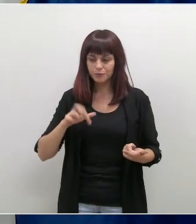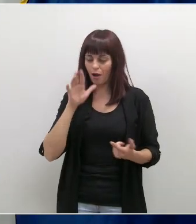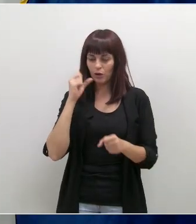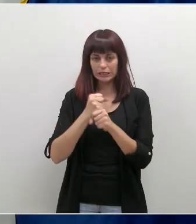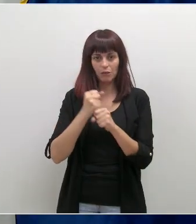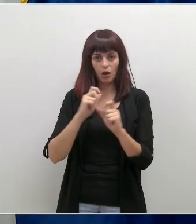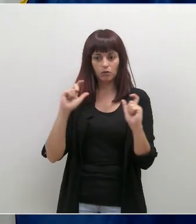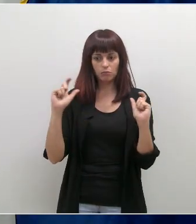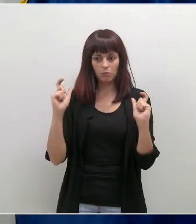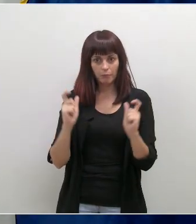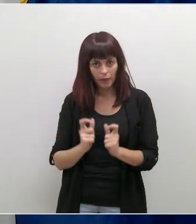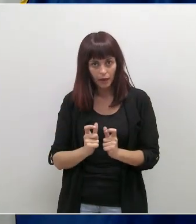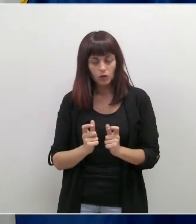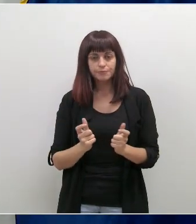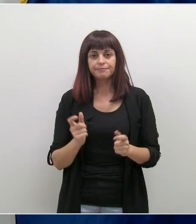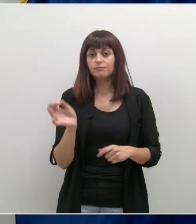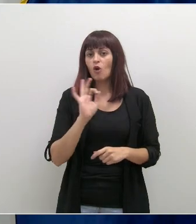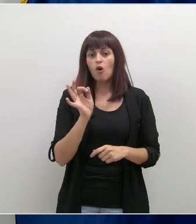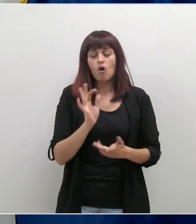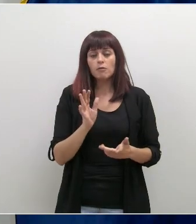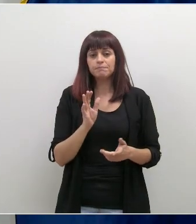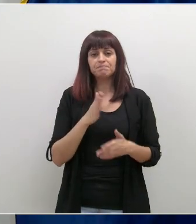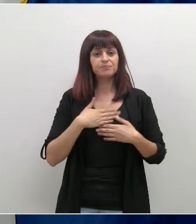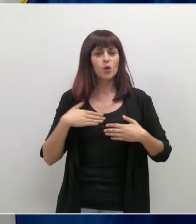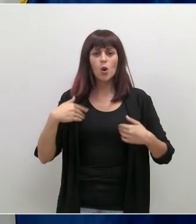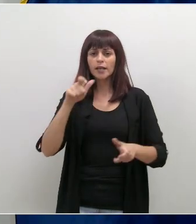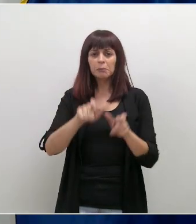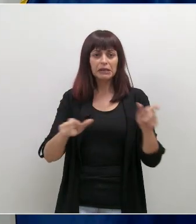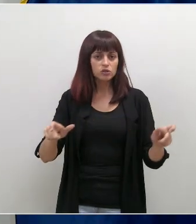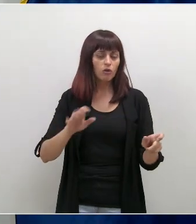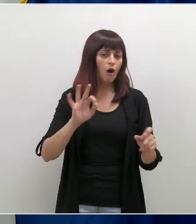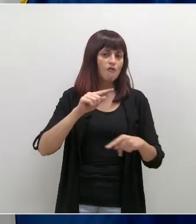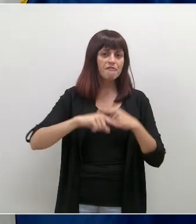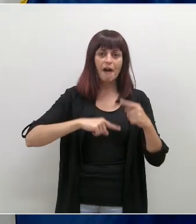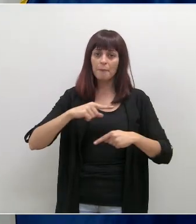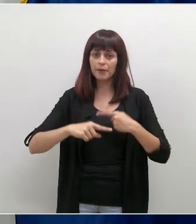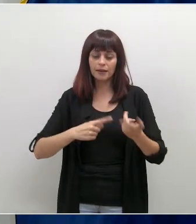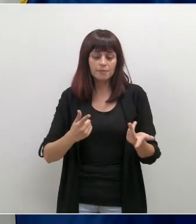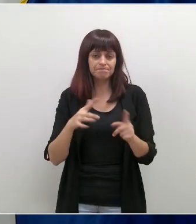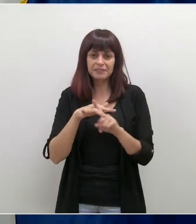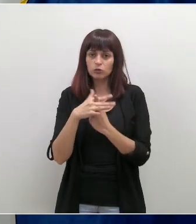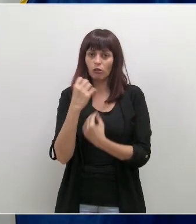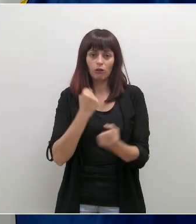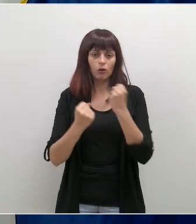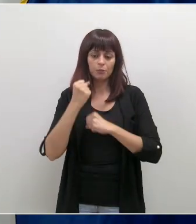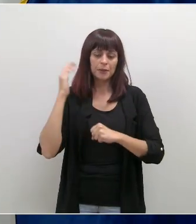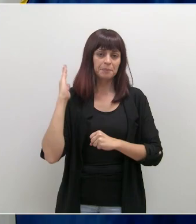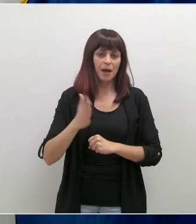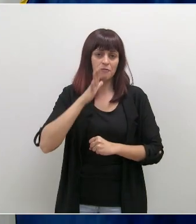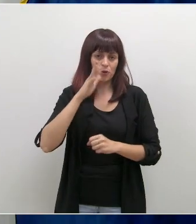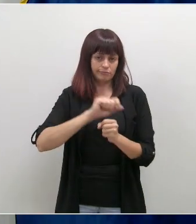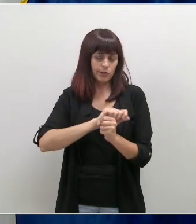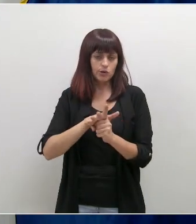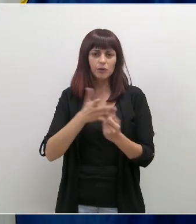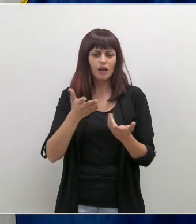reducida significativamente su actividad o, en definitiva, cualquier persona o familia que haya visto afectada su situación económica por el coronavirus. Por tanto,